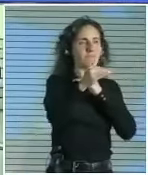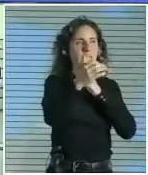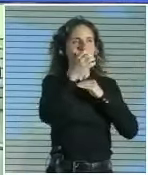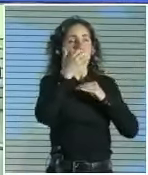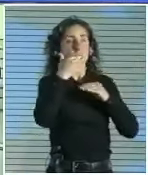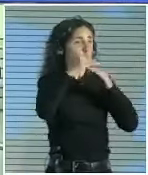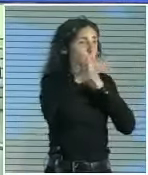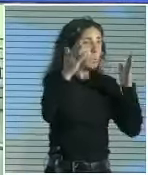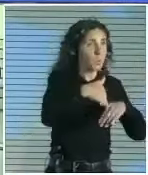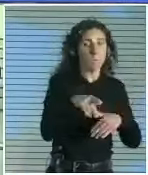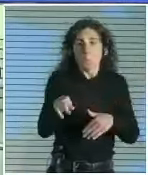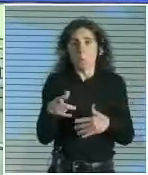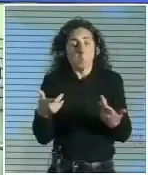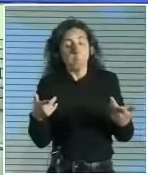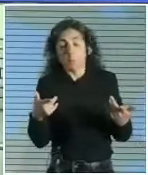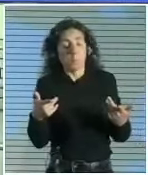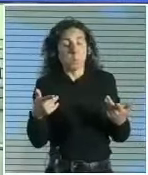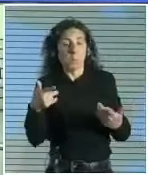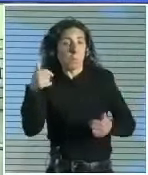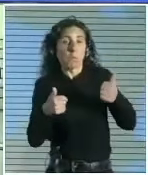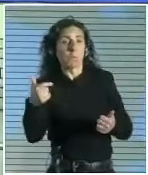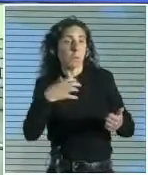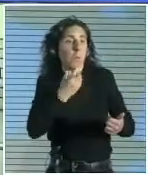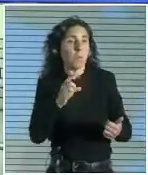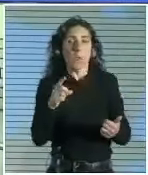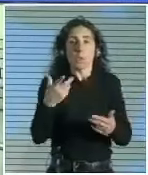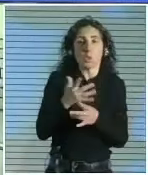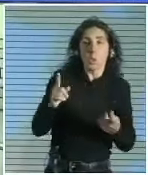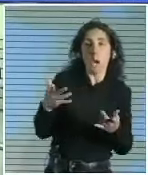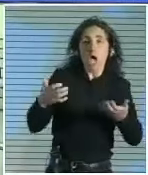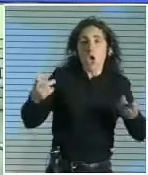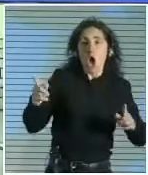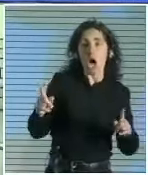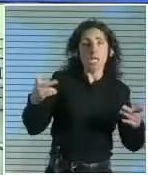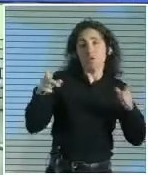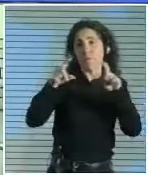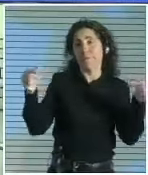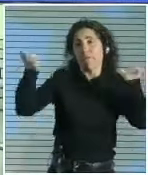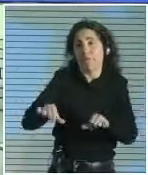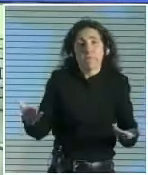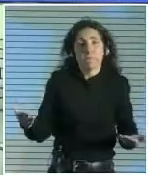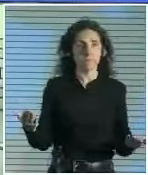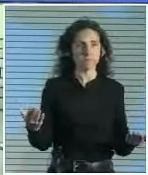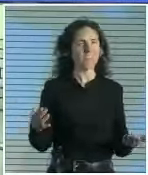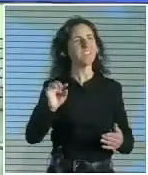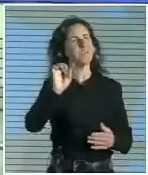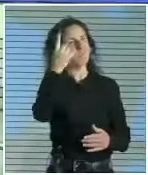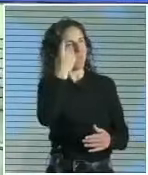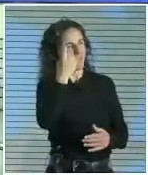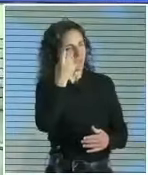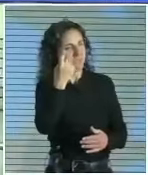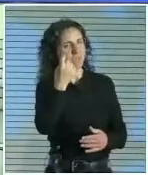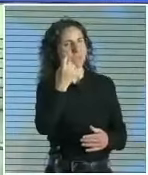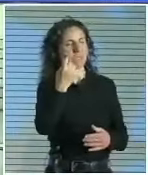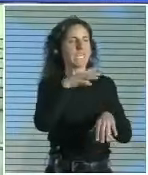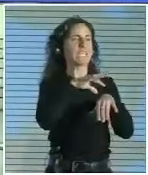está fuera de juego. No juega, no gana, se acabó, pues entonces la empresa no funciona. Entonces, primero un relato. Bueno, primero una